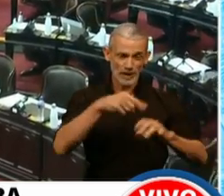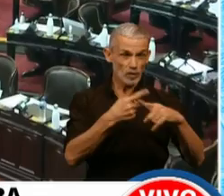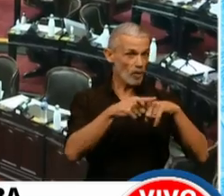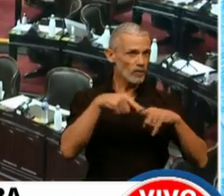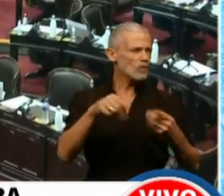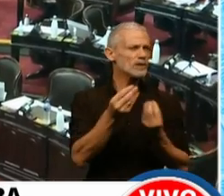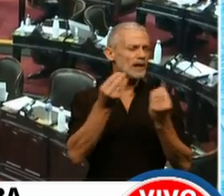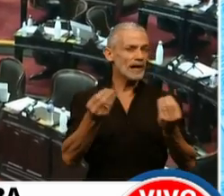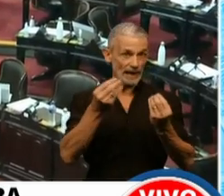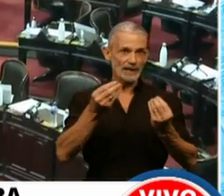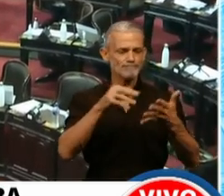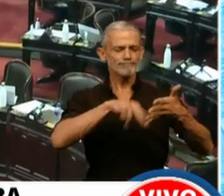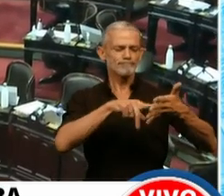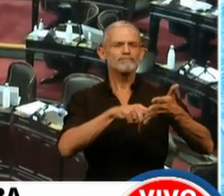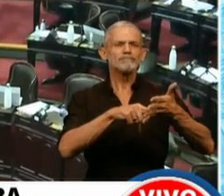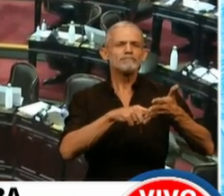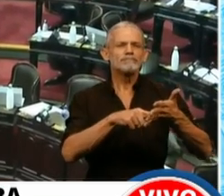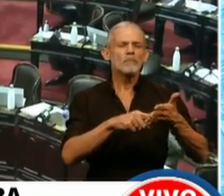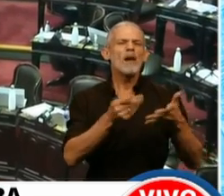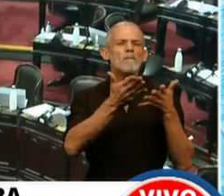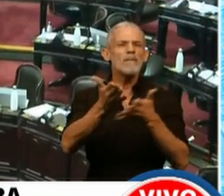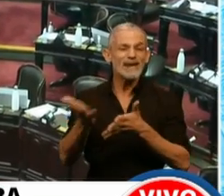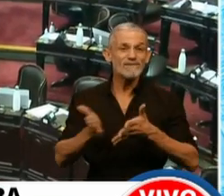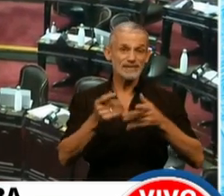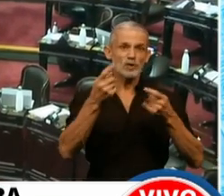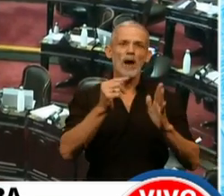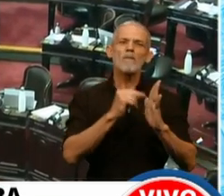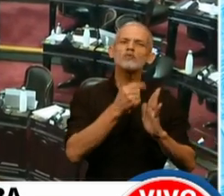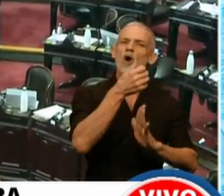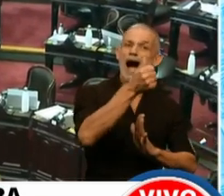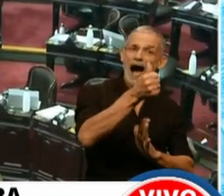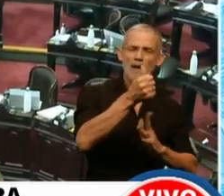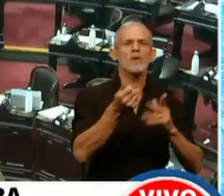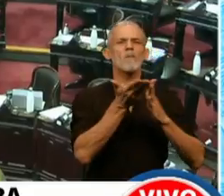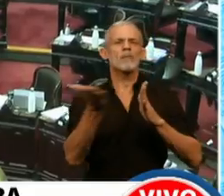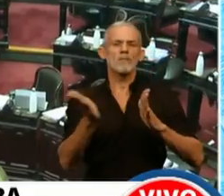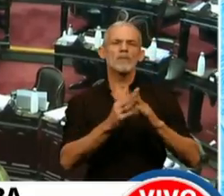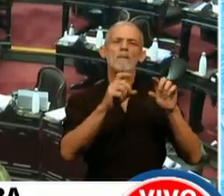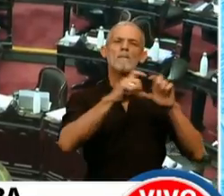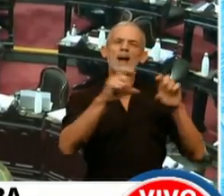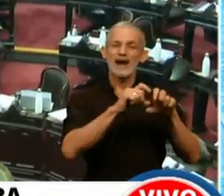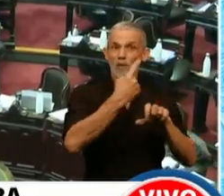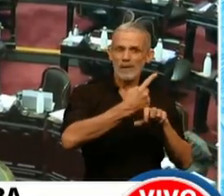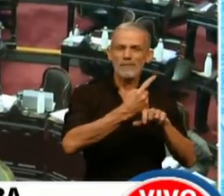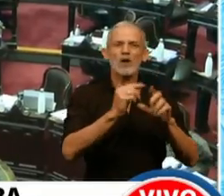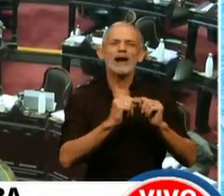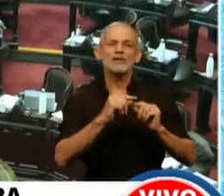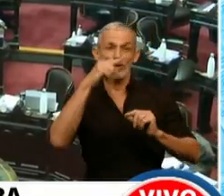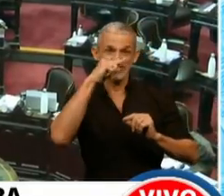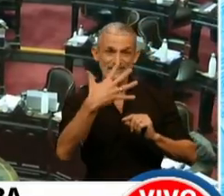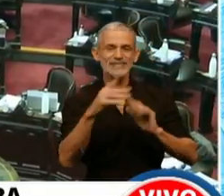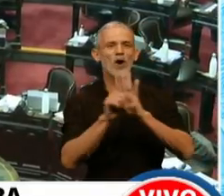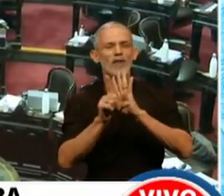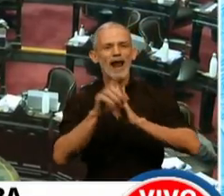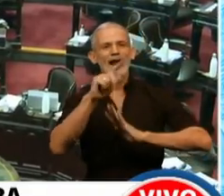qué expresa que se amplía el ejercicio establecido en el punto del párrafo primero del artículo 75 de la